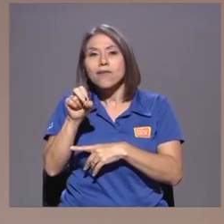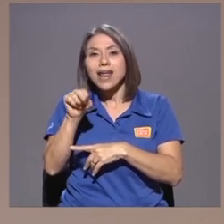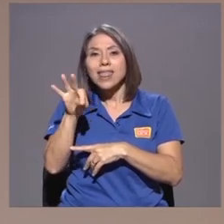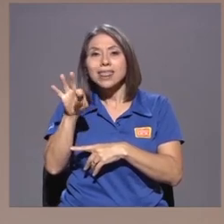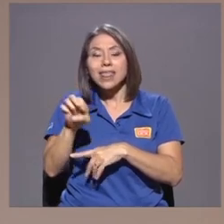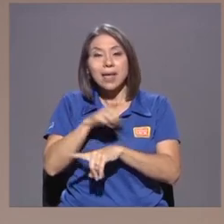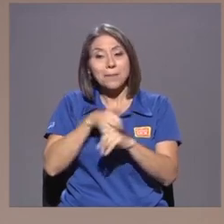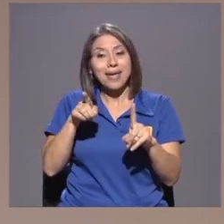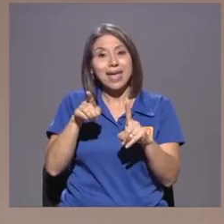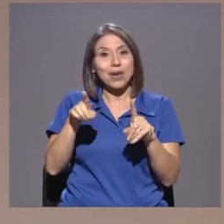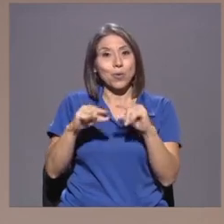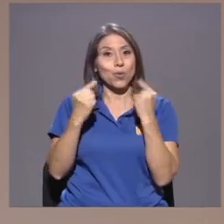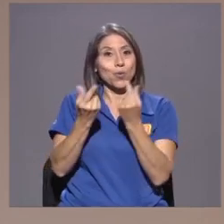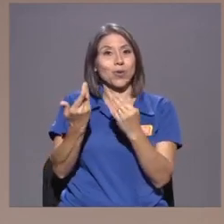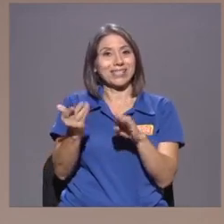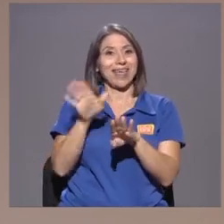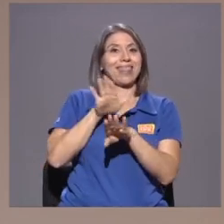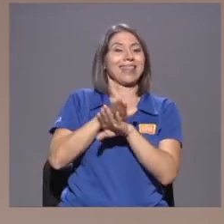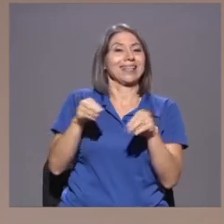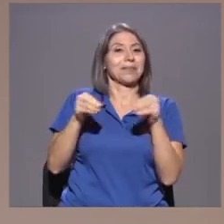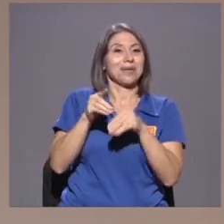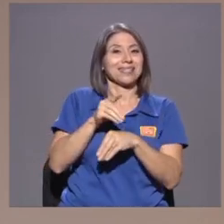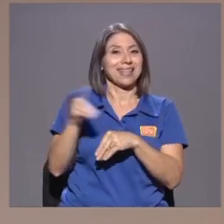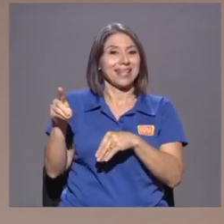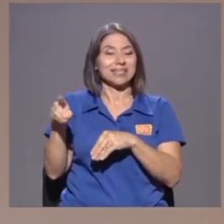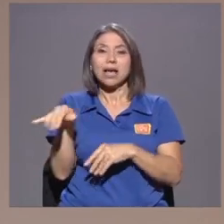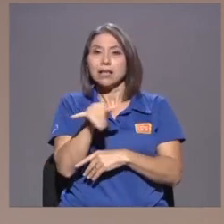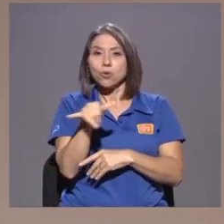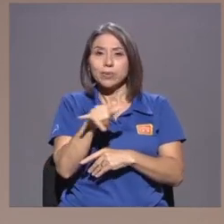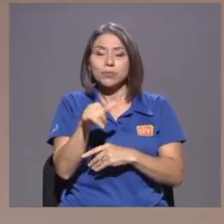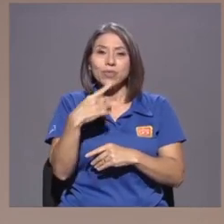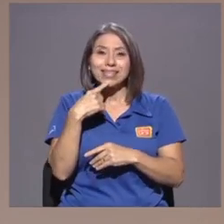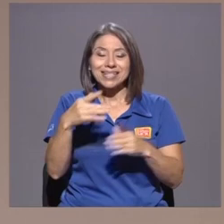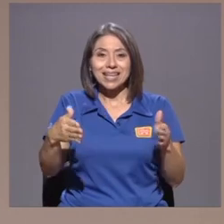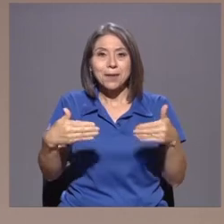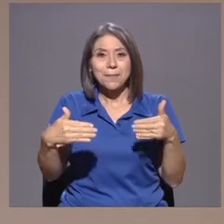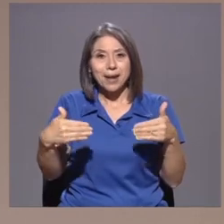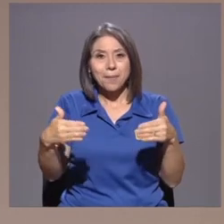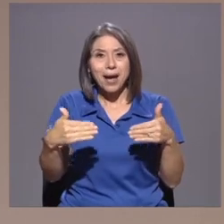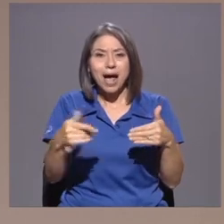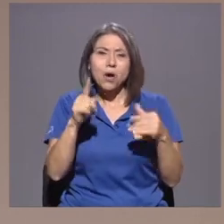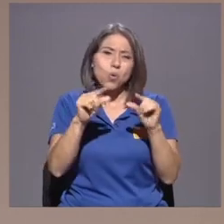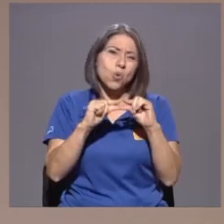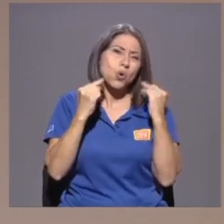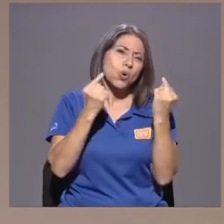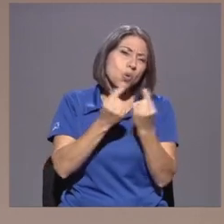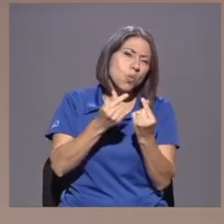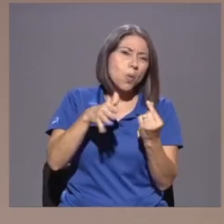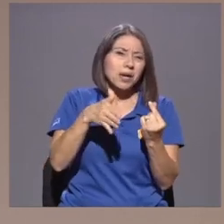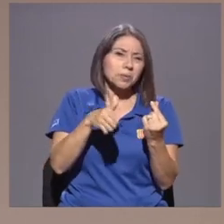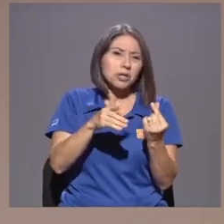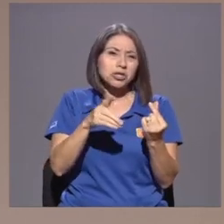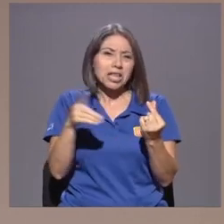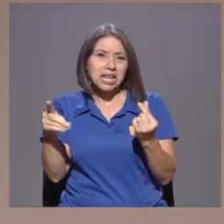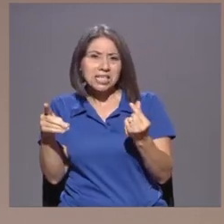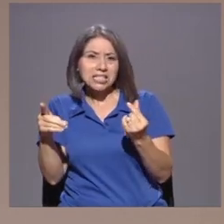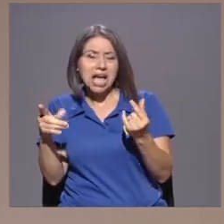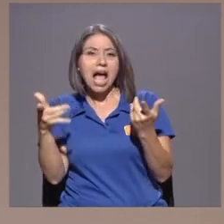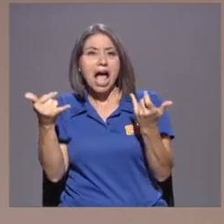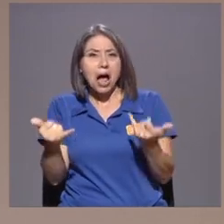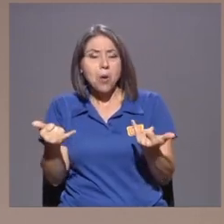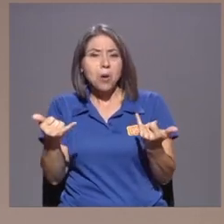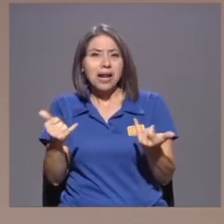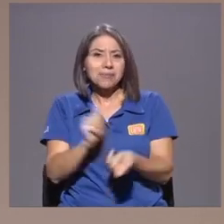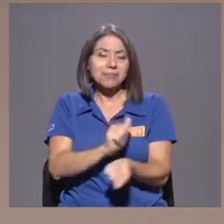derecha y lo mismo que en panamá decir que de un grupo más o menos de derecha pasa a un grupo